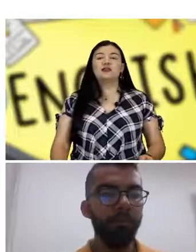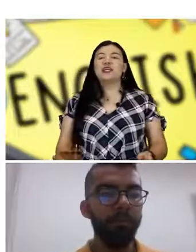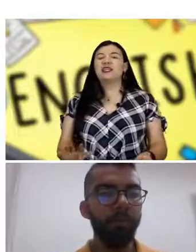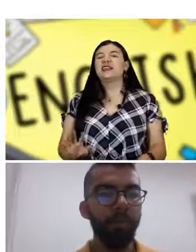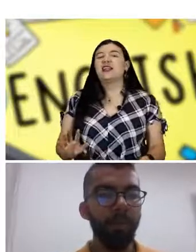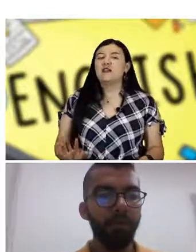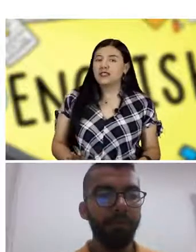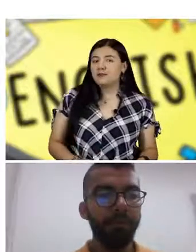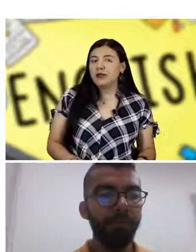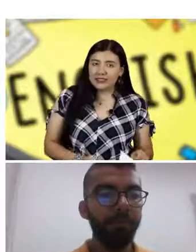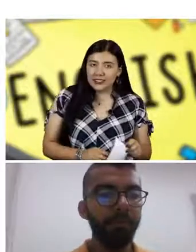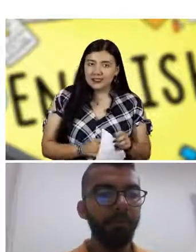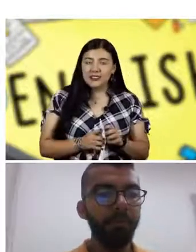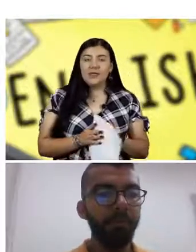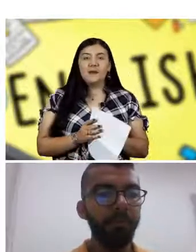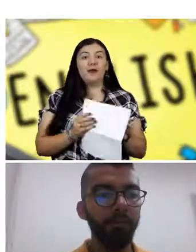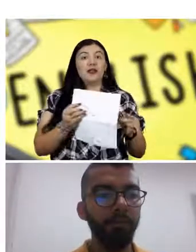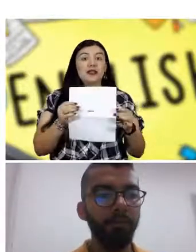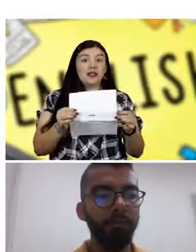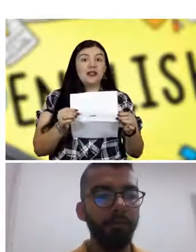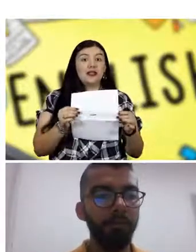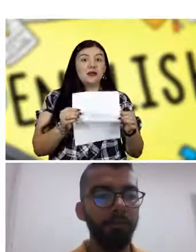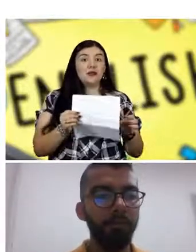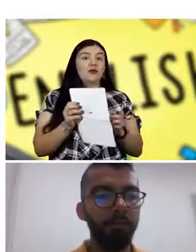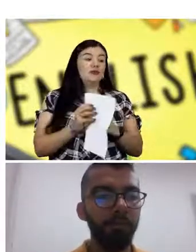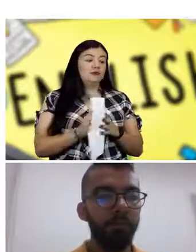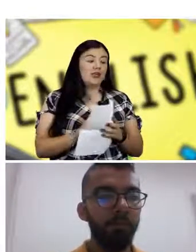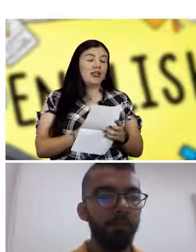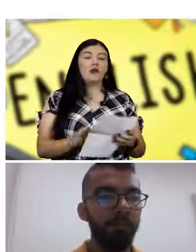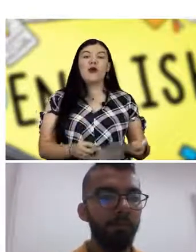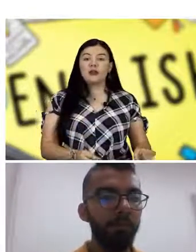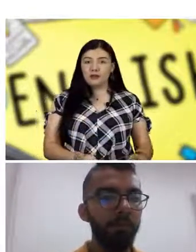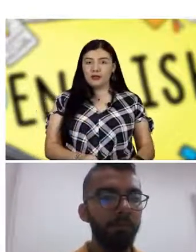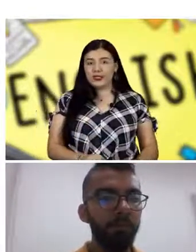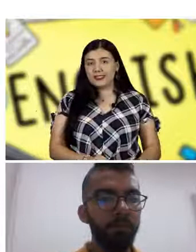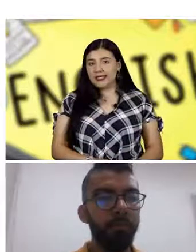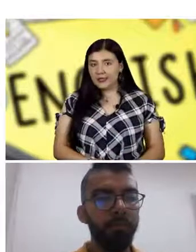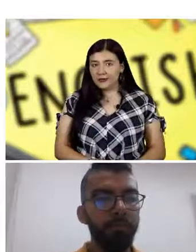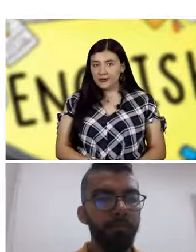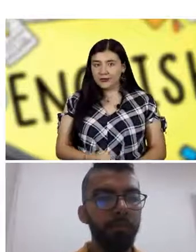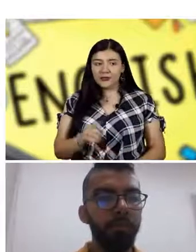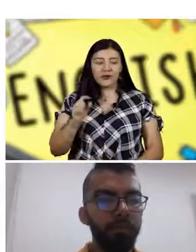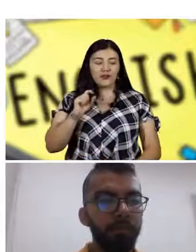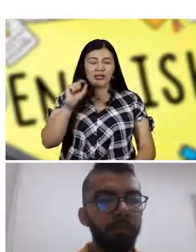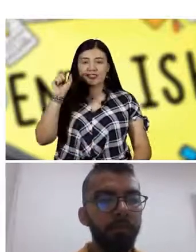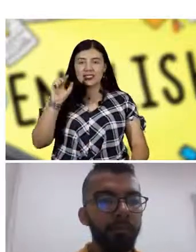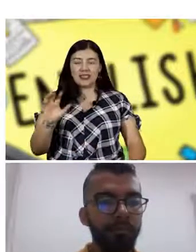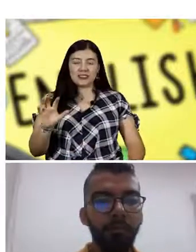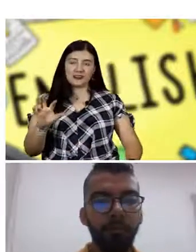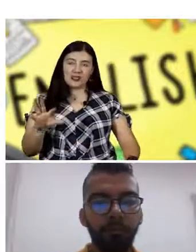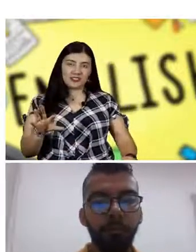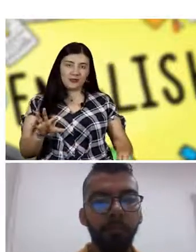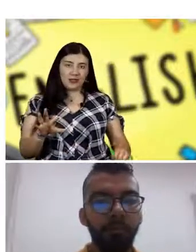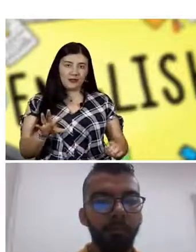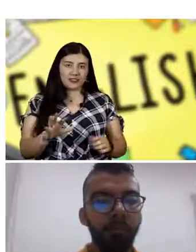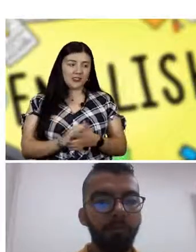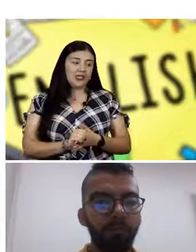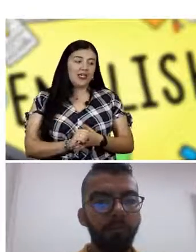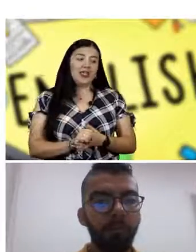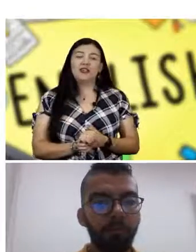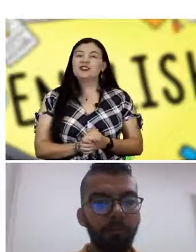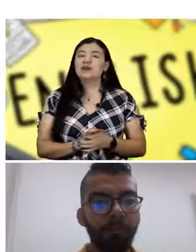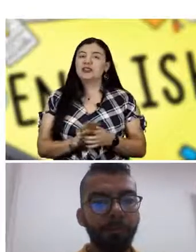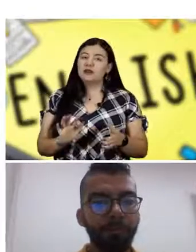que puedan. Ustedes ya tienen unas pistas porque tienen el dibujo del cuerpo que hicieron con la señalización de las